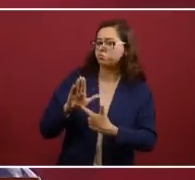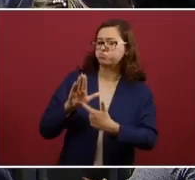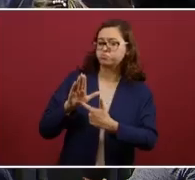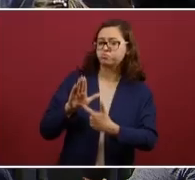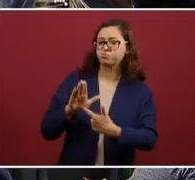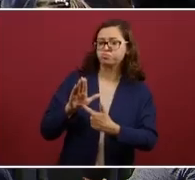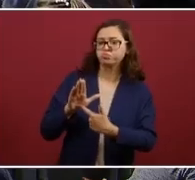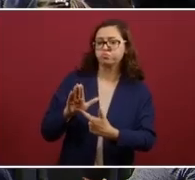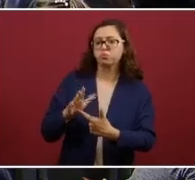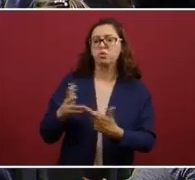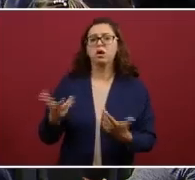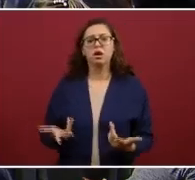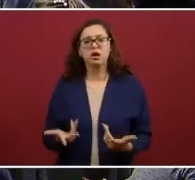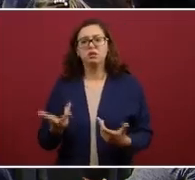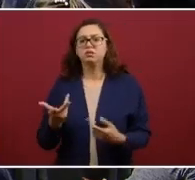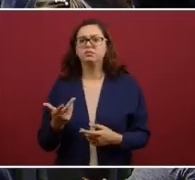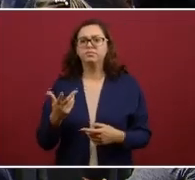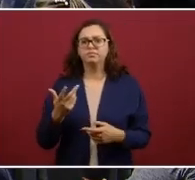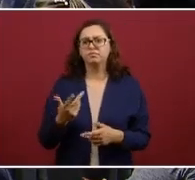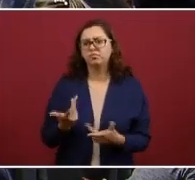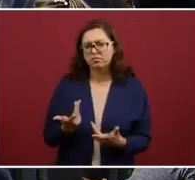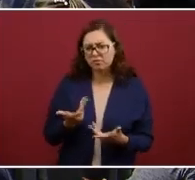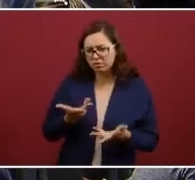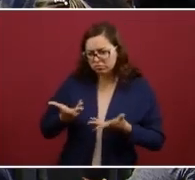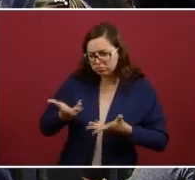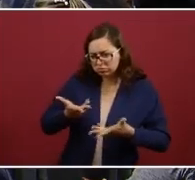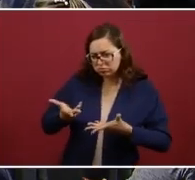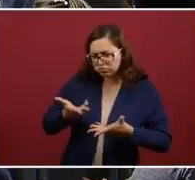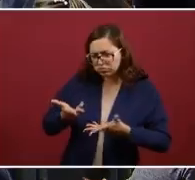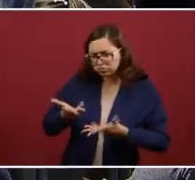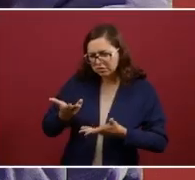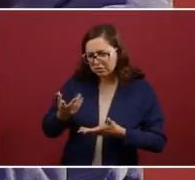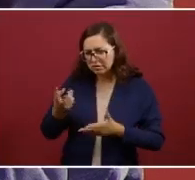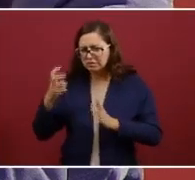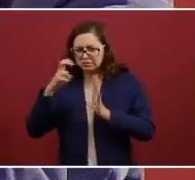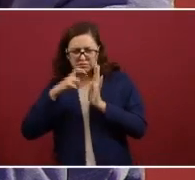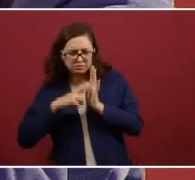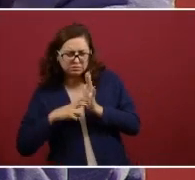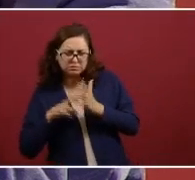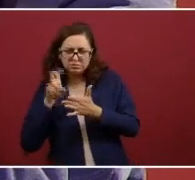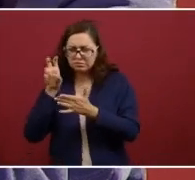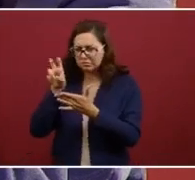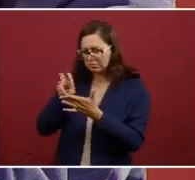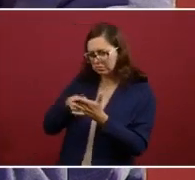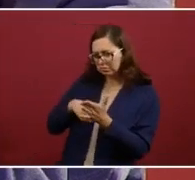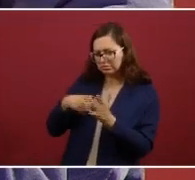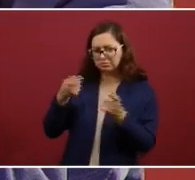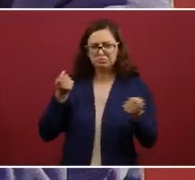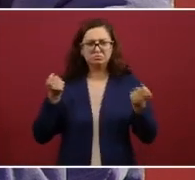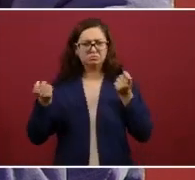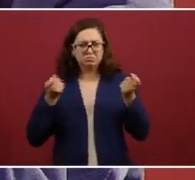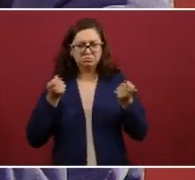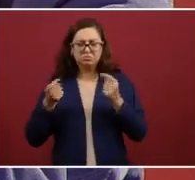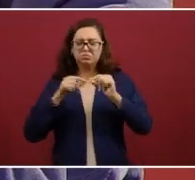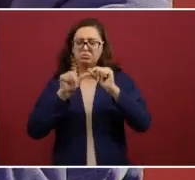la crítica y la autocrítica bien templada logrará madurar a la sociedad